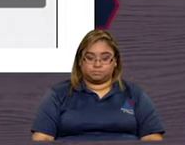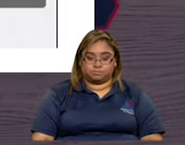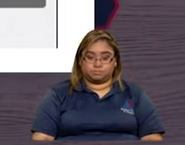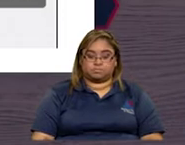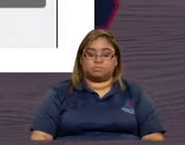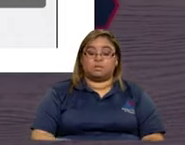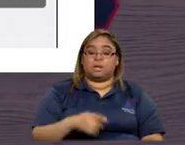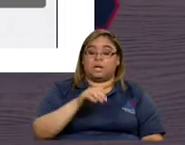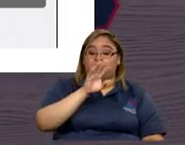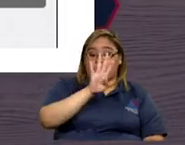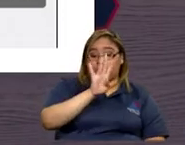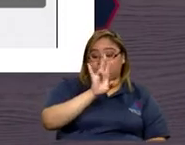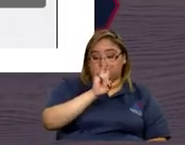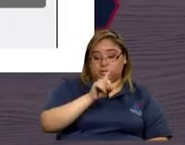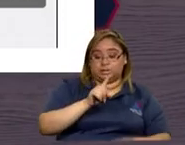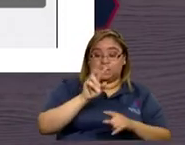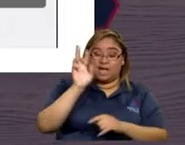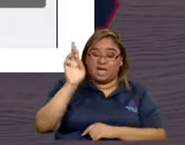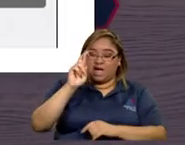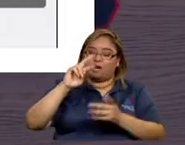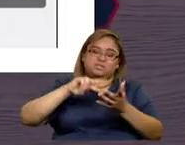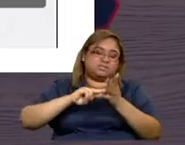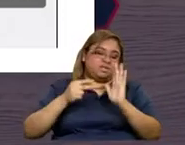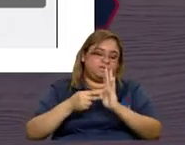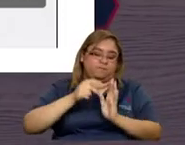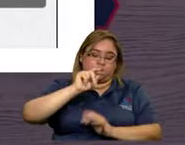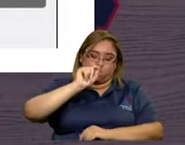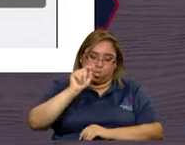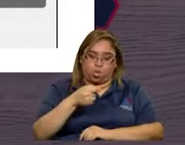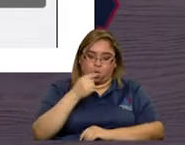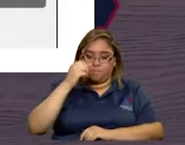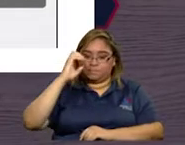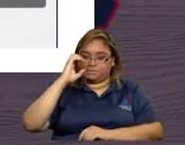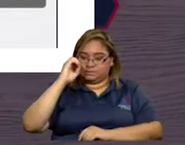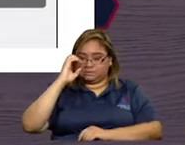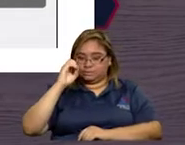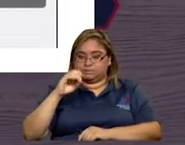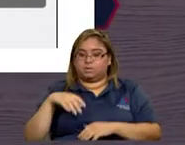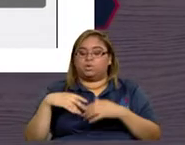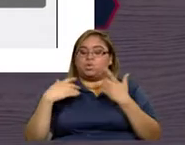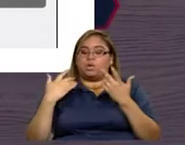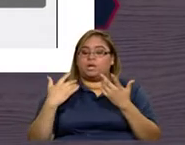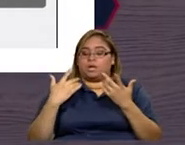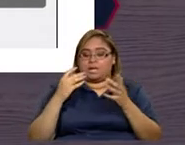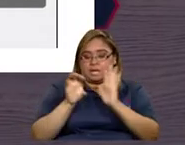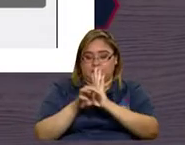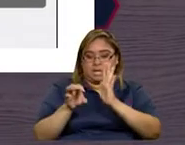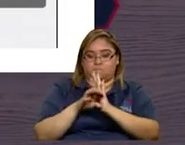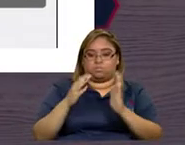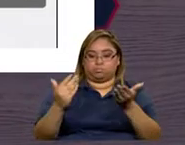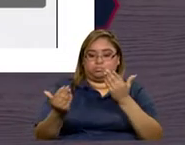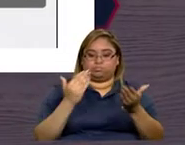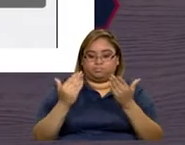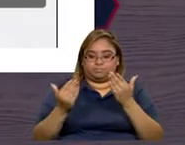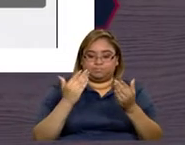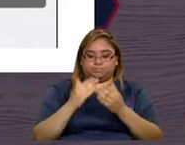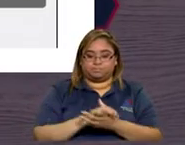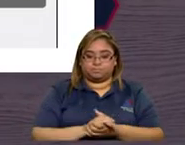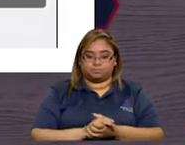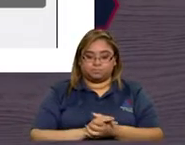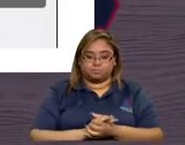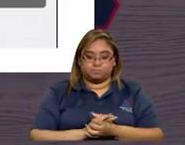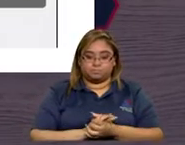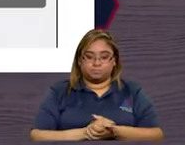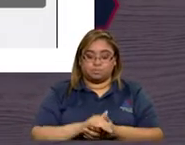última cifra sería decimal. Y ustedes observan algunos ejemplos relacionados con este valor. Aquí